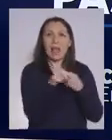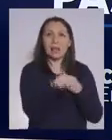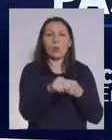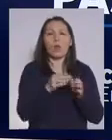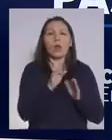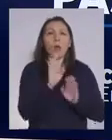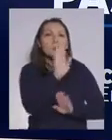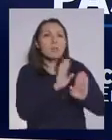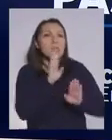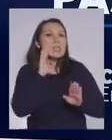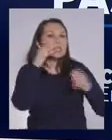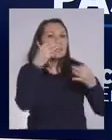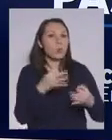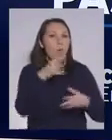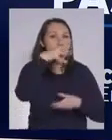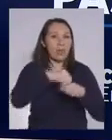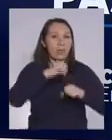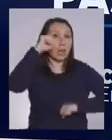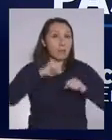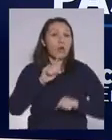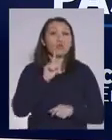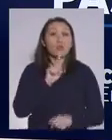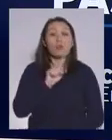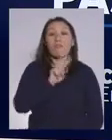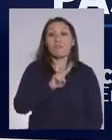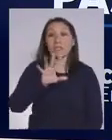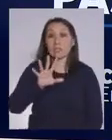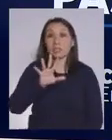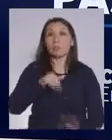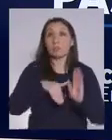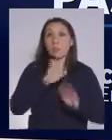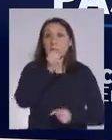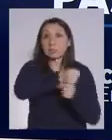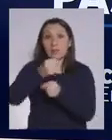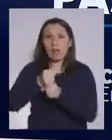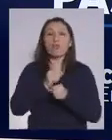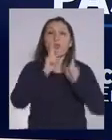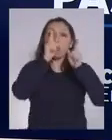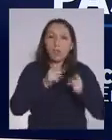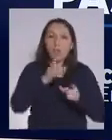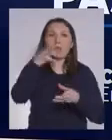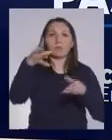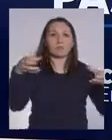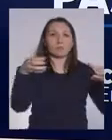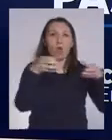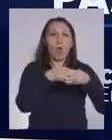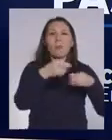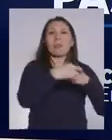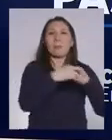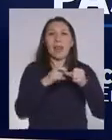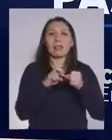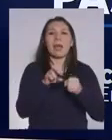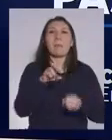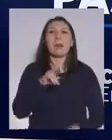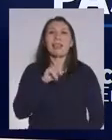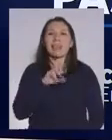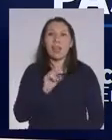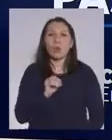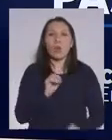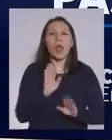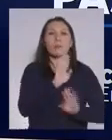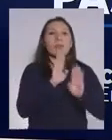al interior de la empresa toda empresa que tenga 25 o más trabajadores tener un comité paritario de higiene y